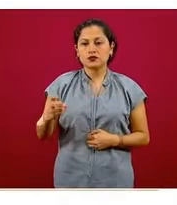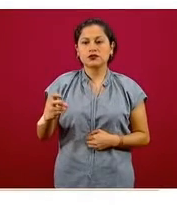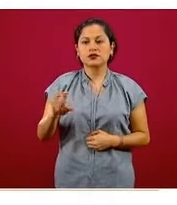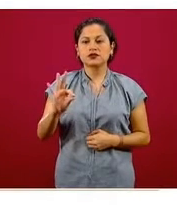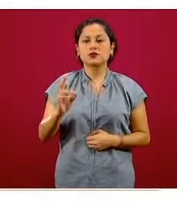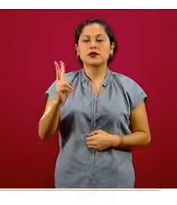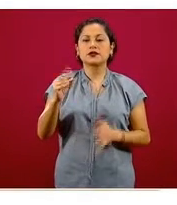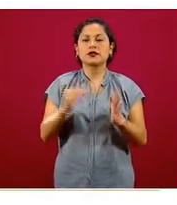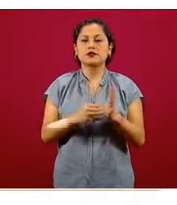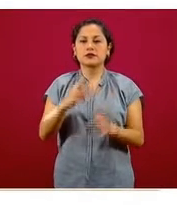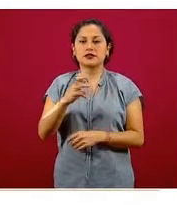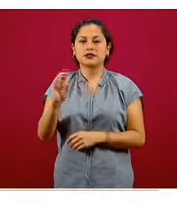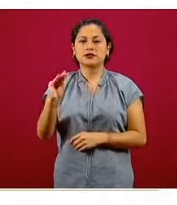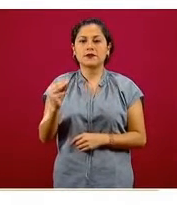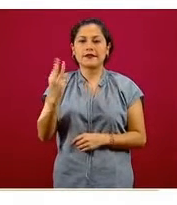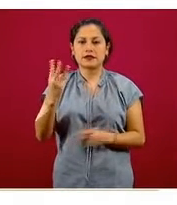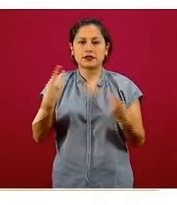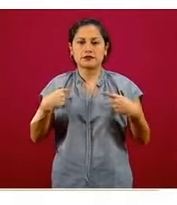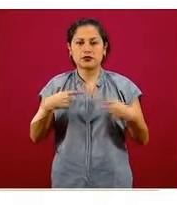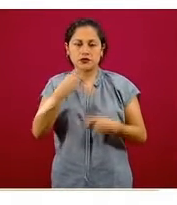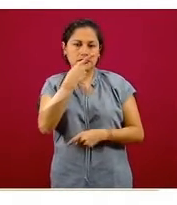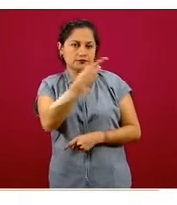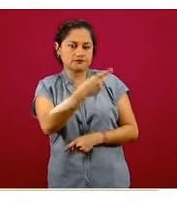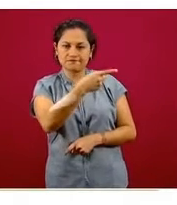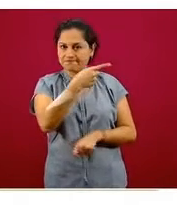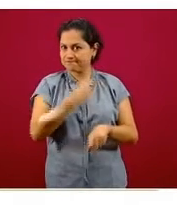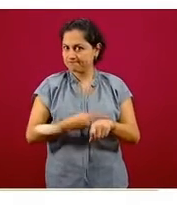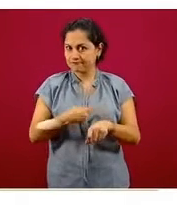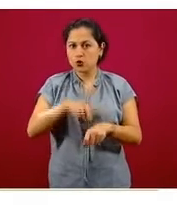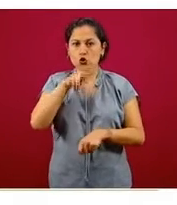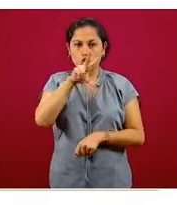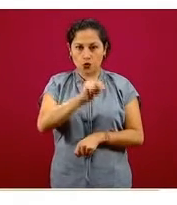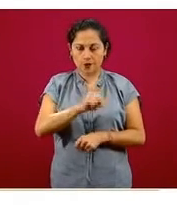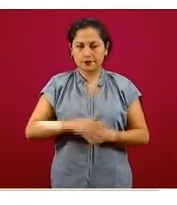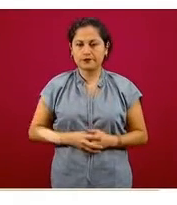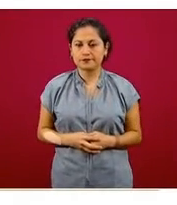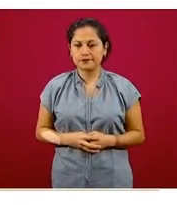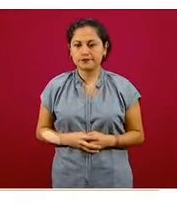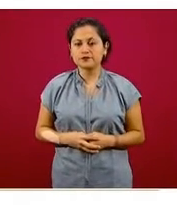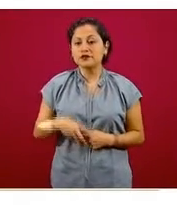242.393 se descartó con un resultado negativo. En